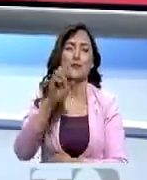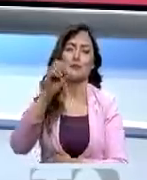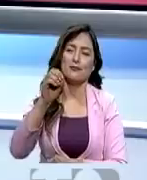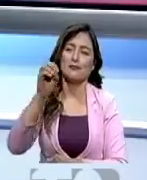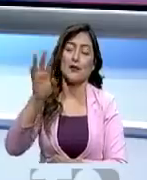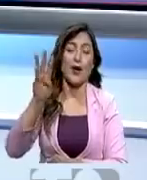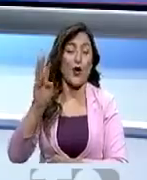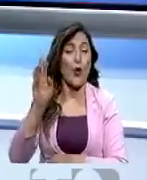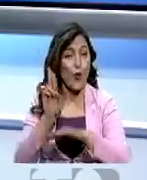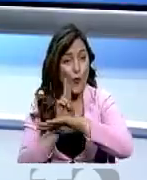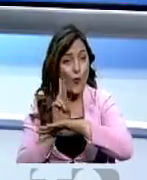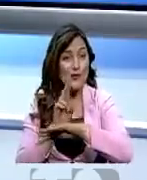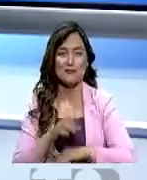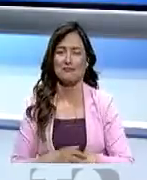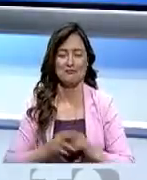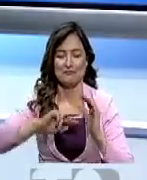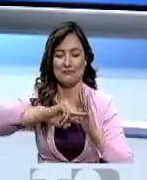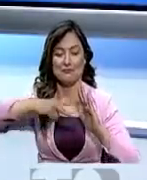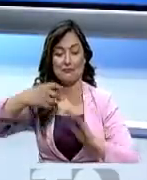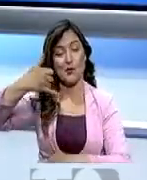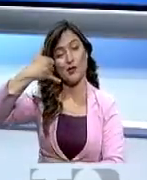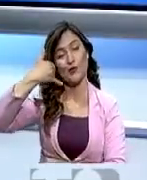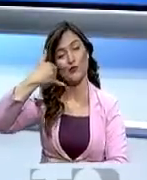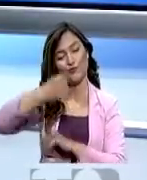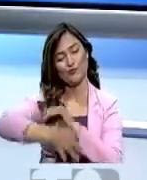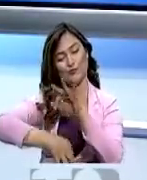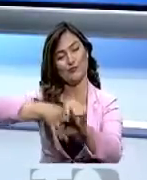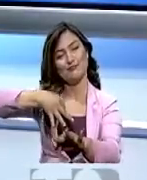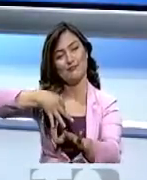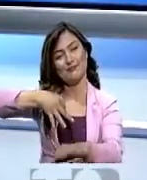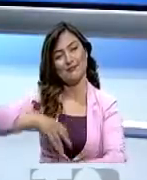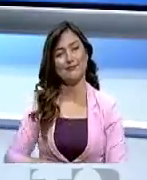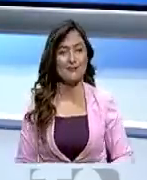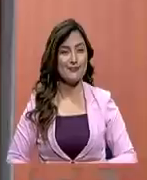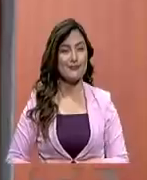los utiliza. La tecnología y el teléfono celular los reemplazaron.